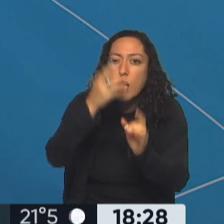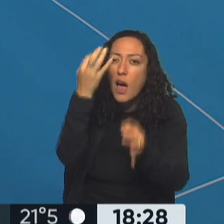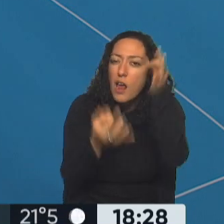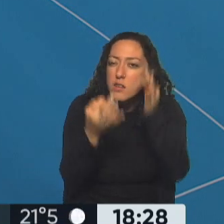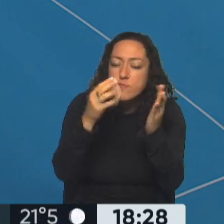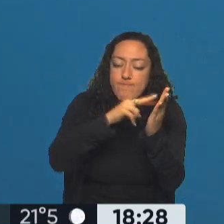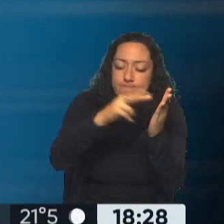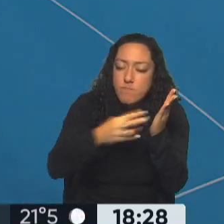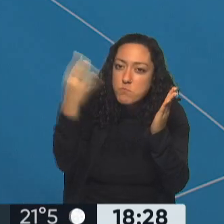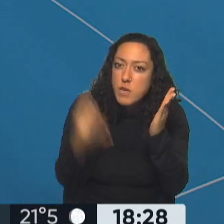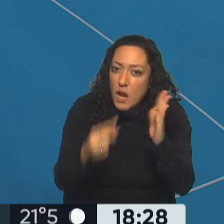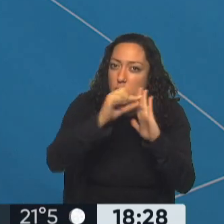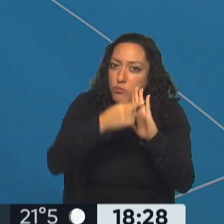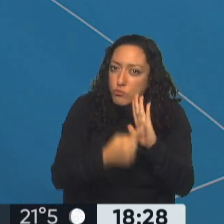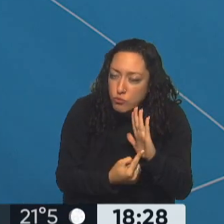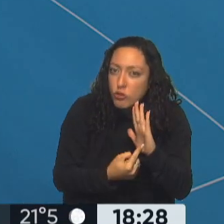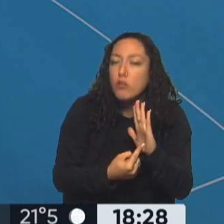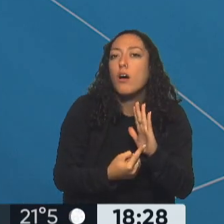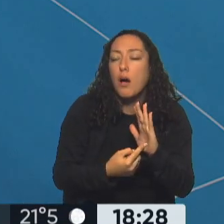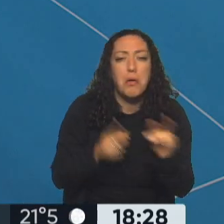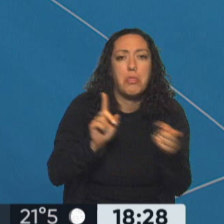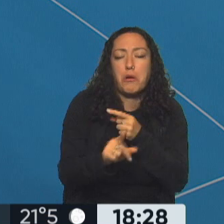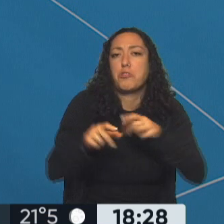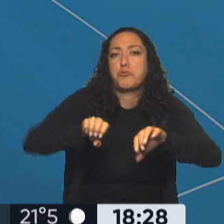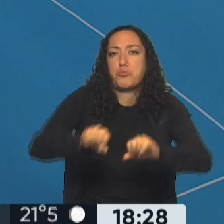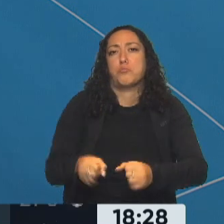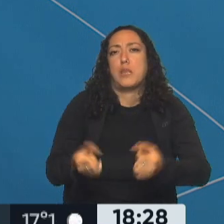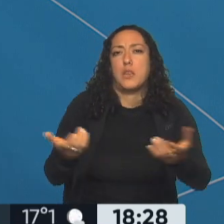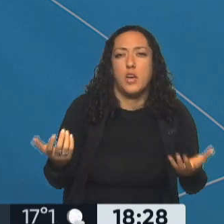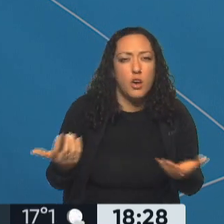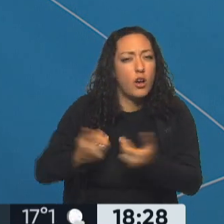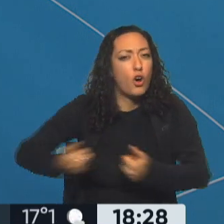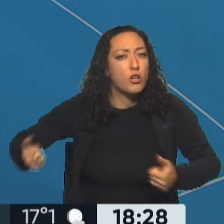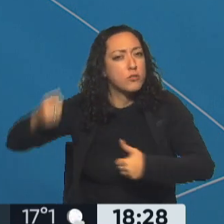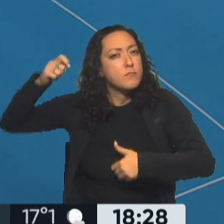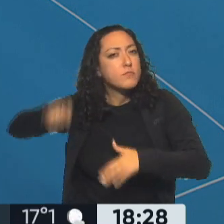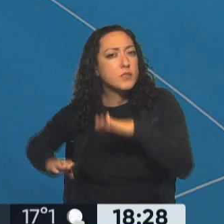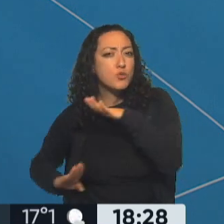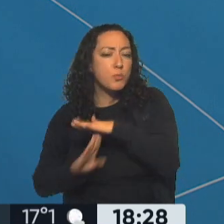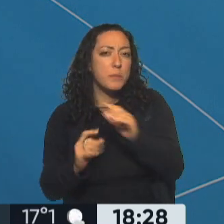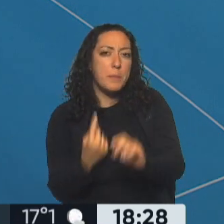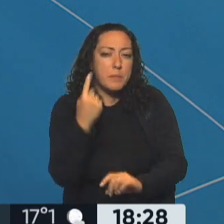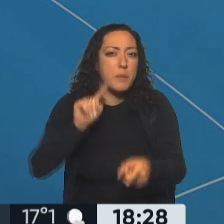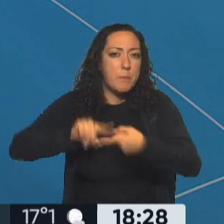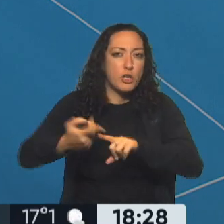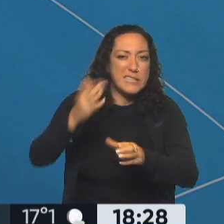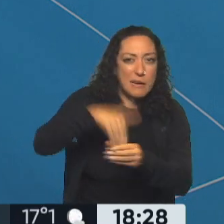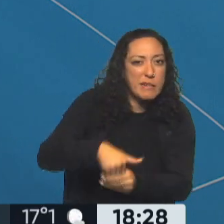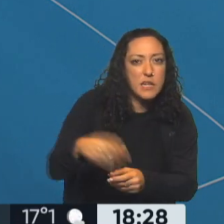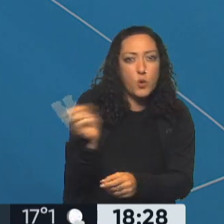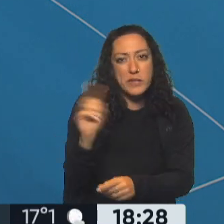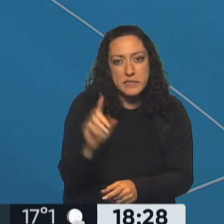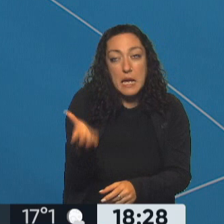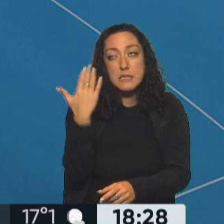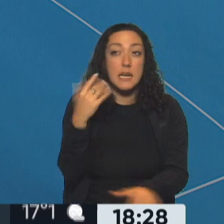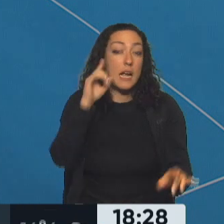el proceso eleccionario. Esta Corte Suprema, que no es la primera vez que se mete en el juego de la política. Casualmente ayer a la